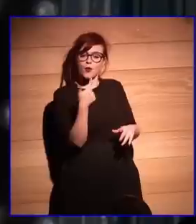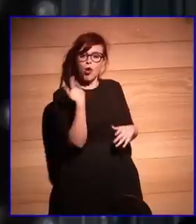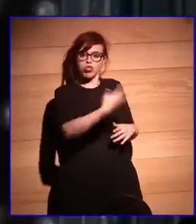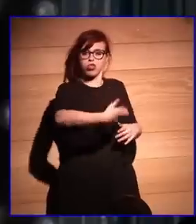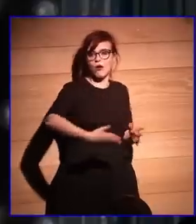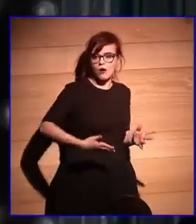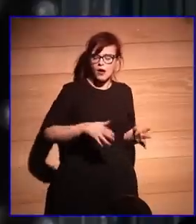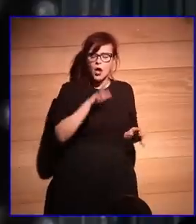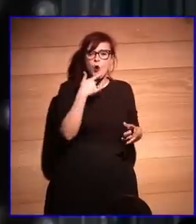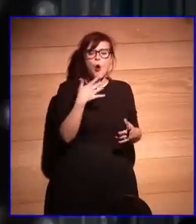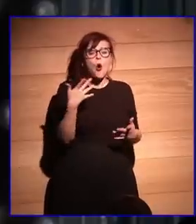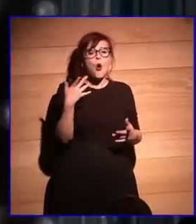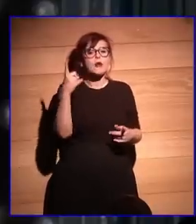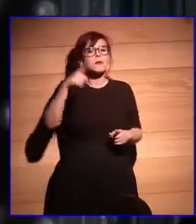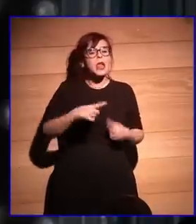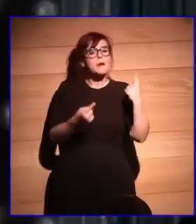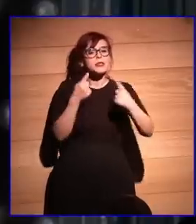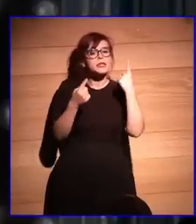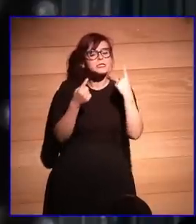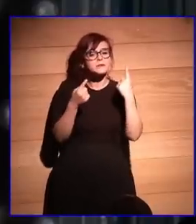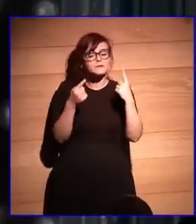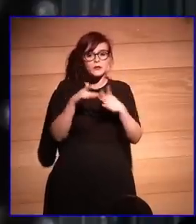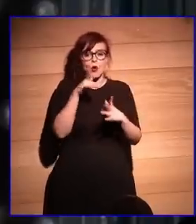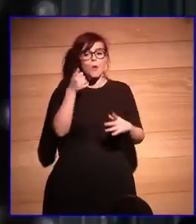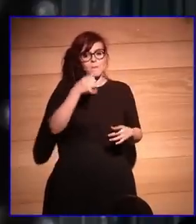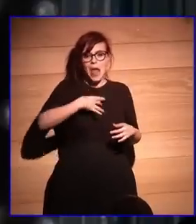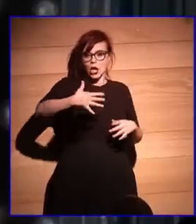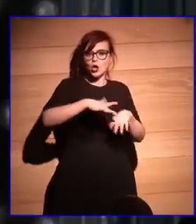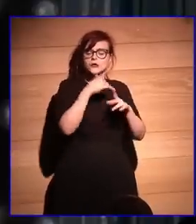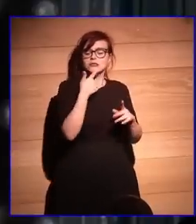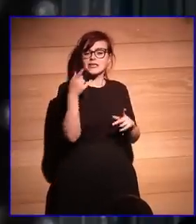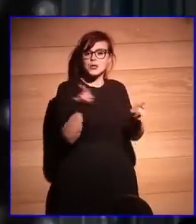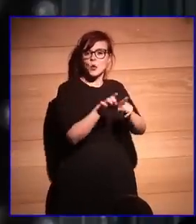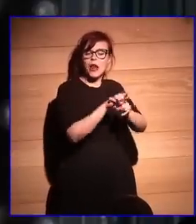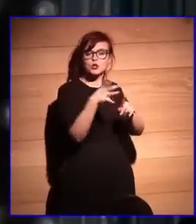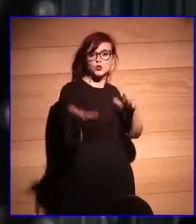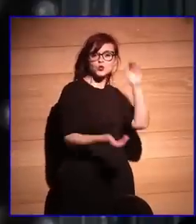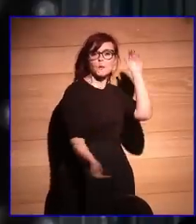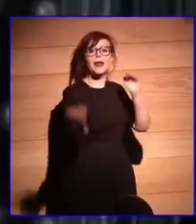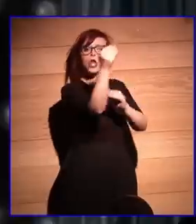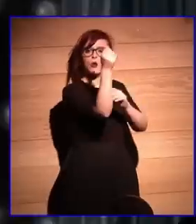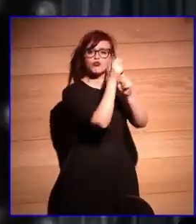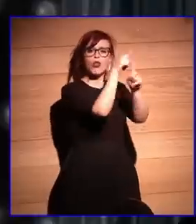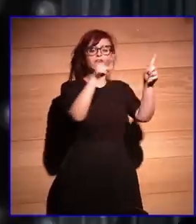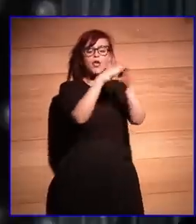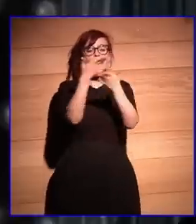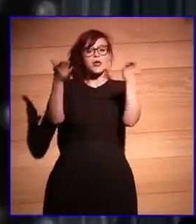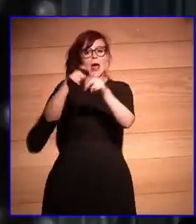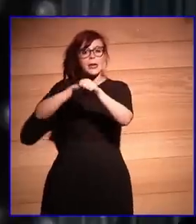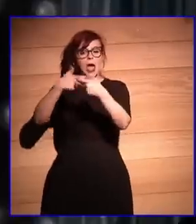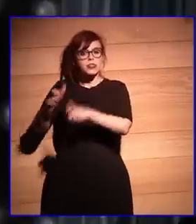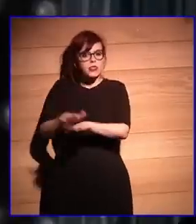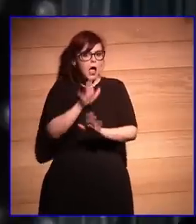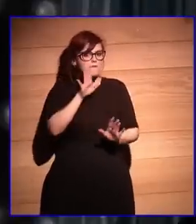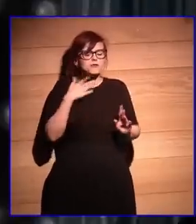llegar. O en otras ocasiones en las que dice, es evidente que la raza blanca es muy superior desde cualquier punto de vista a todas las demás. Y eso lo